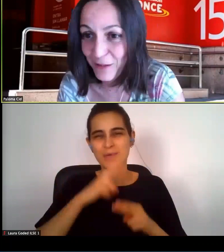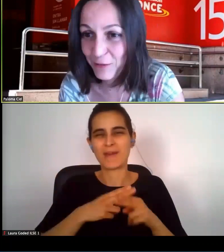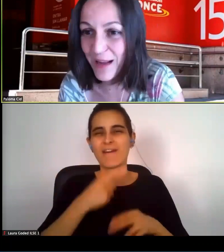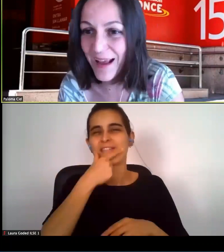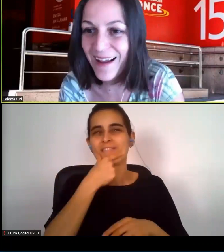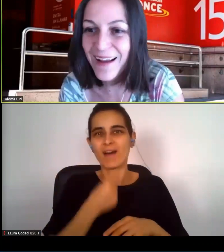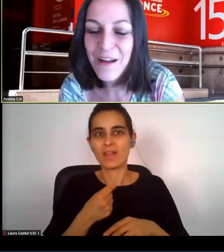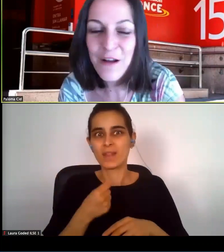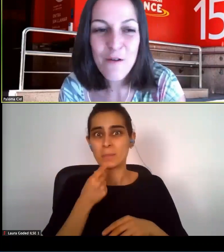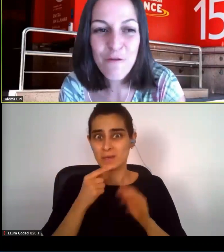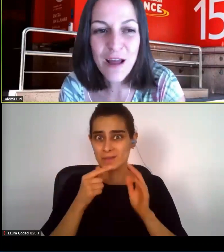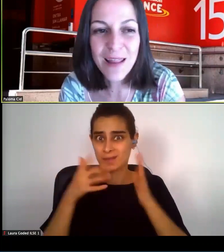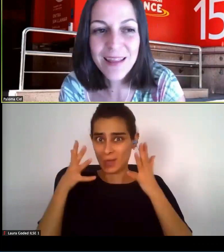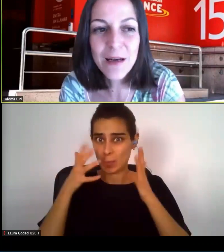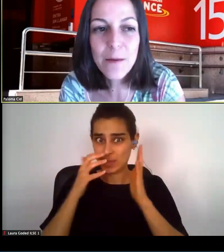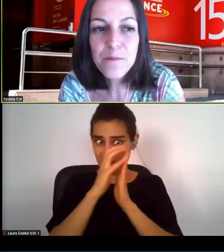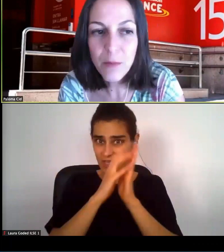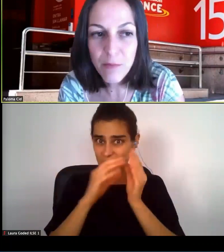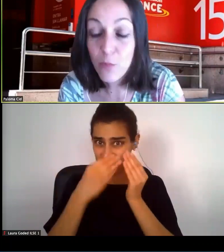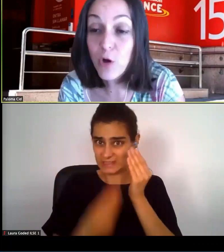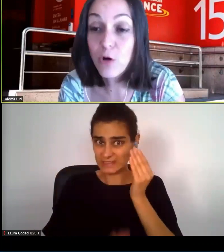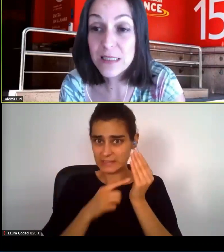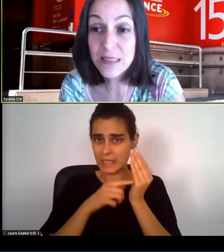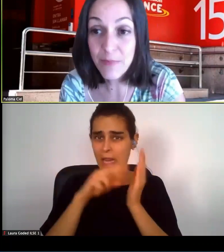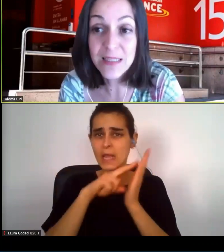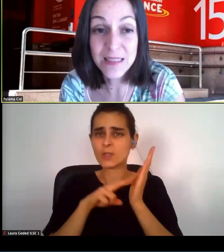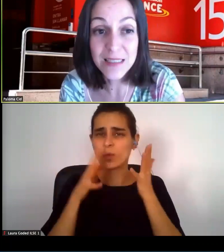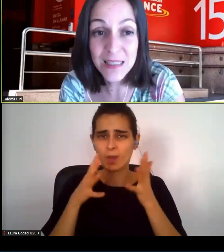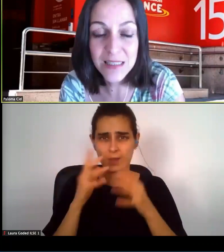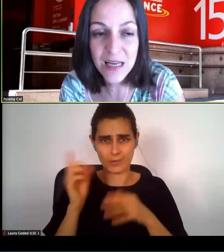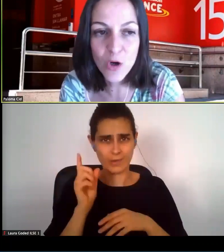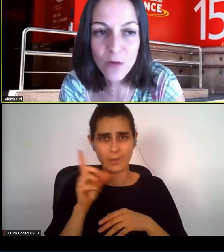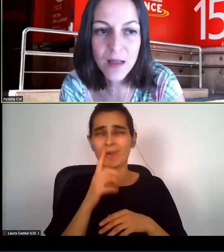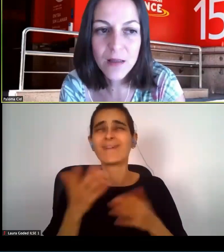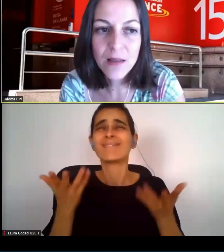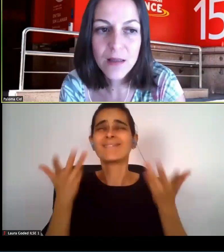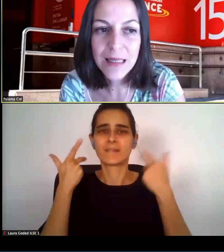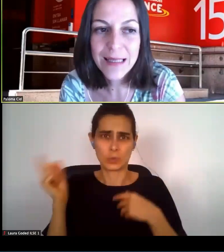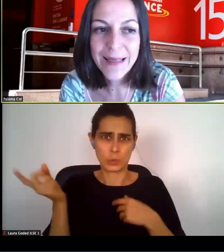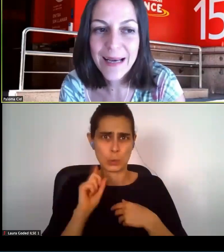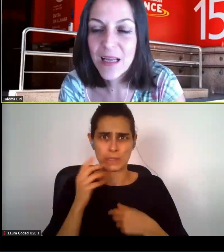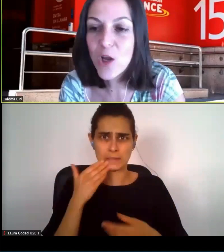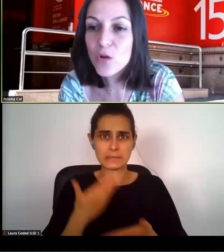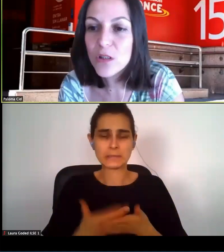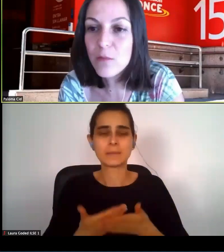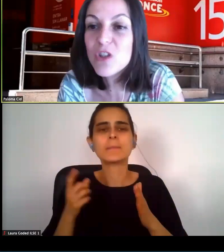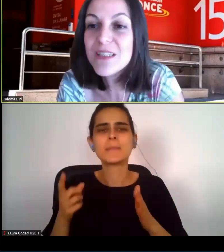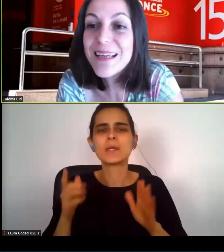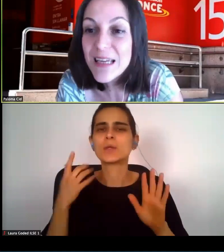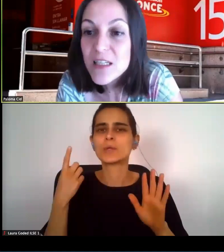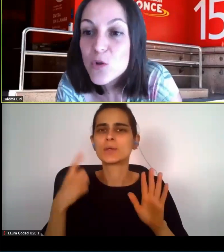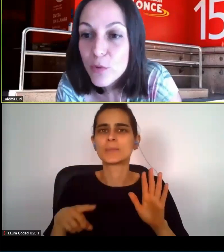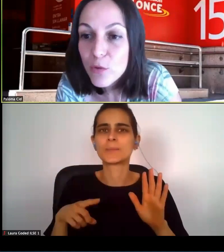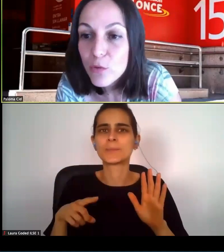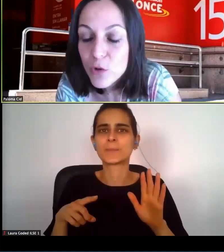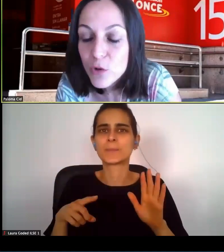una lectura fácil, pero bueno, que sepáis que existe esa norma en la que encontramos qué es un producto de